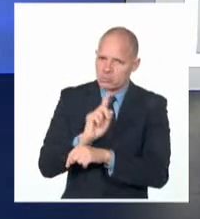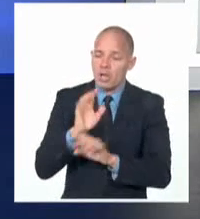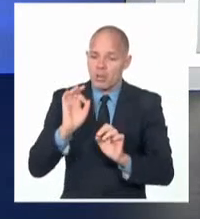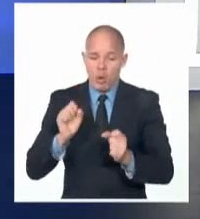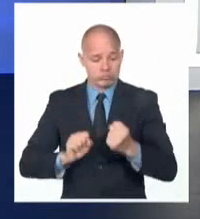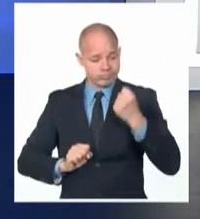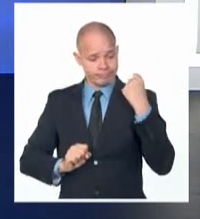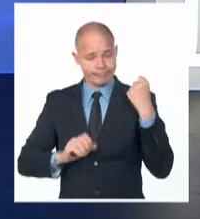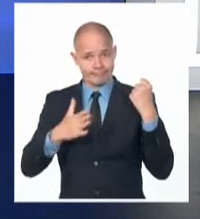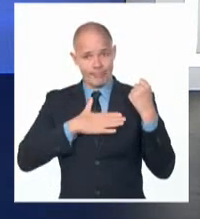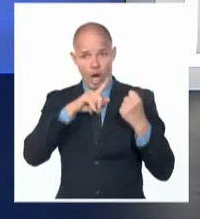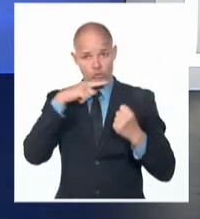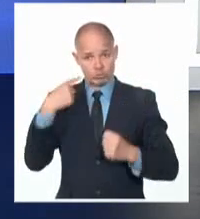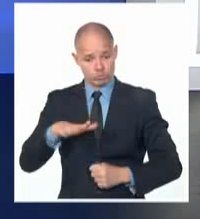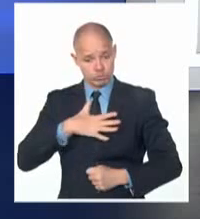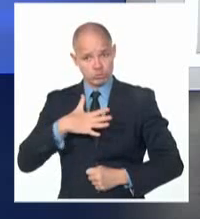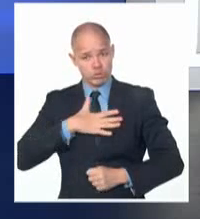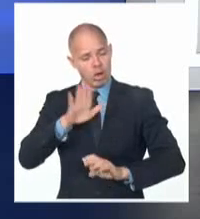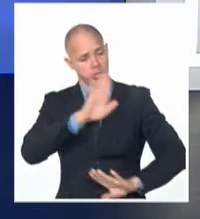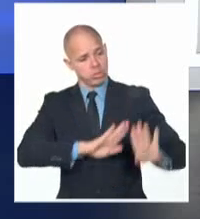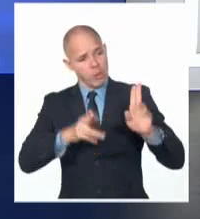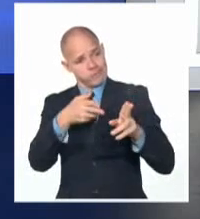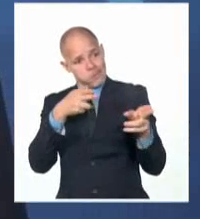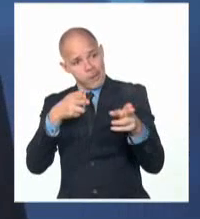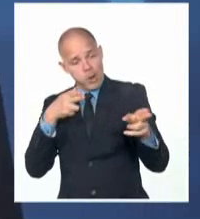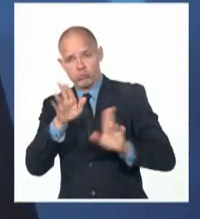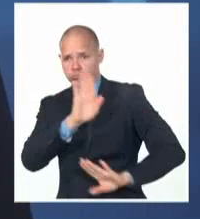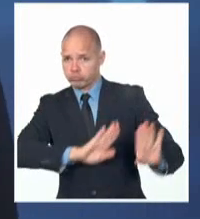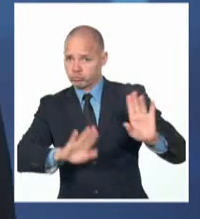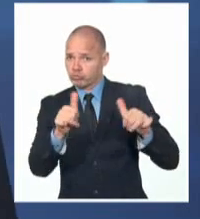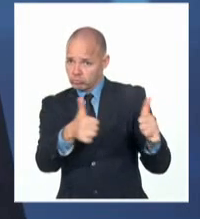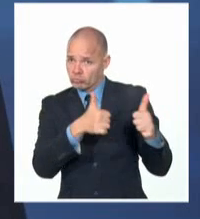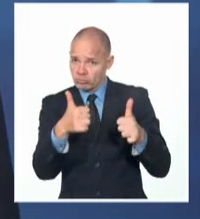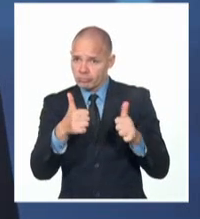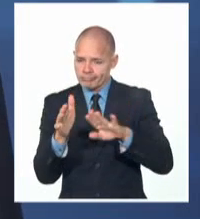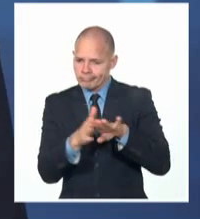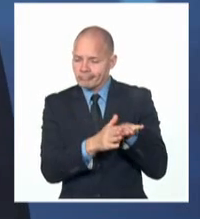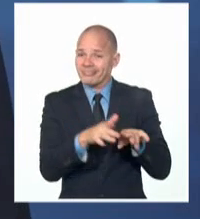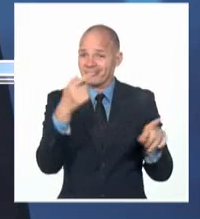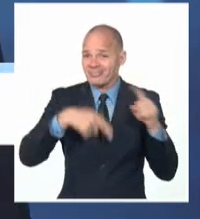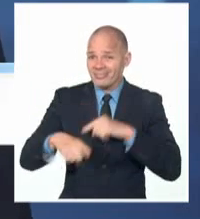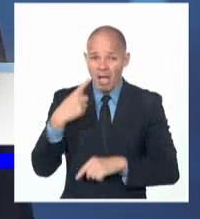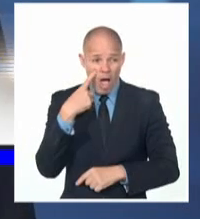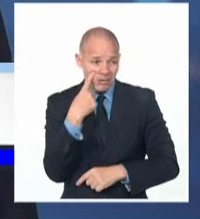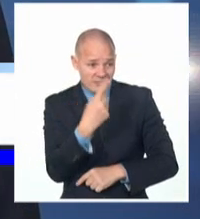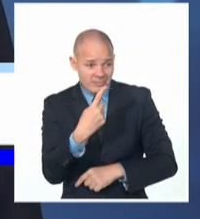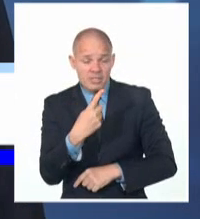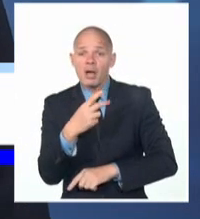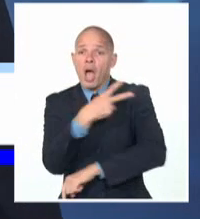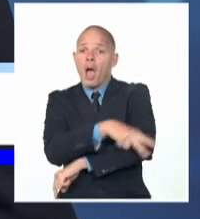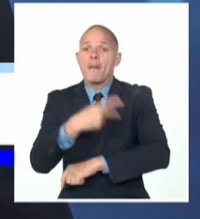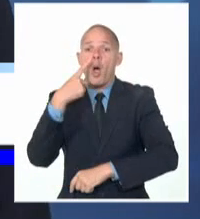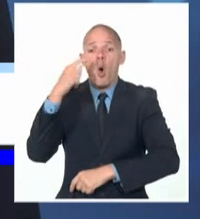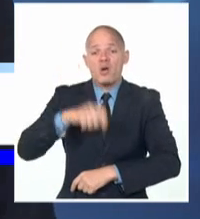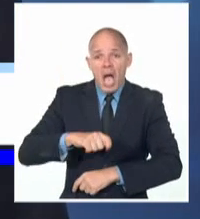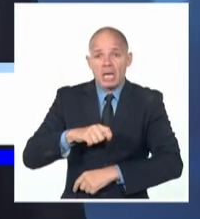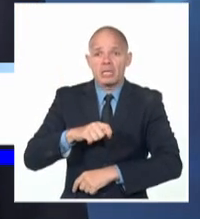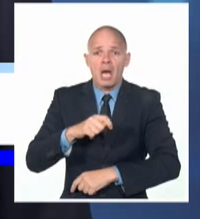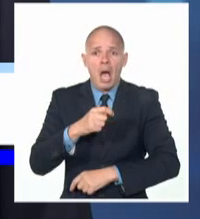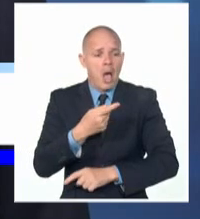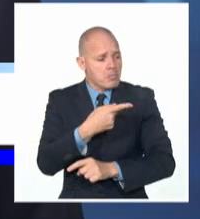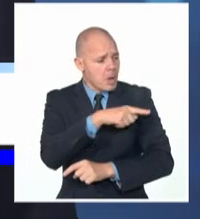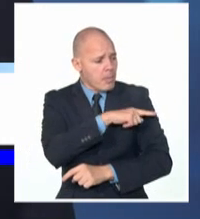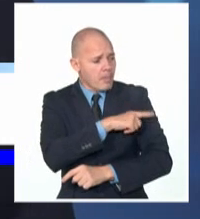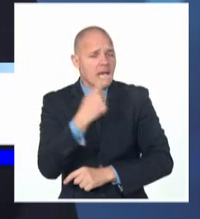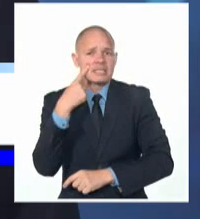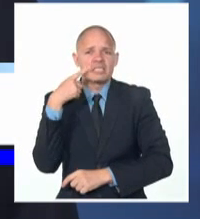soldados y a la correcta organización, dijo, de las fuerzas. Putin señaló que Ucrania sufrió pérdidas significativas en los últimos días. Se sabe que en